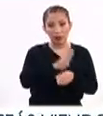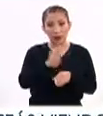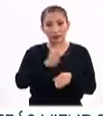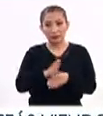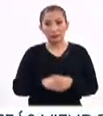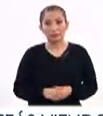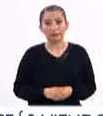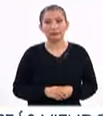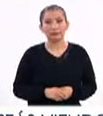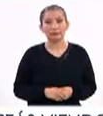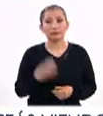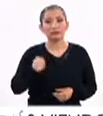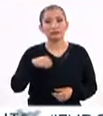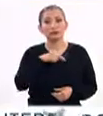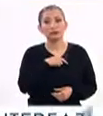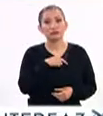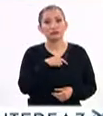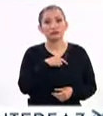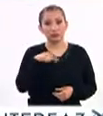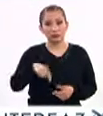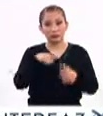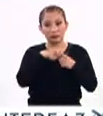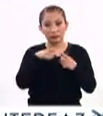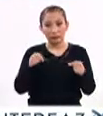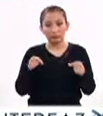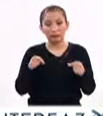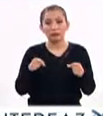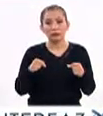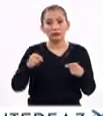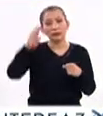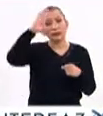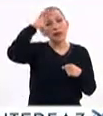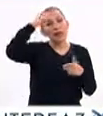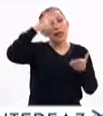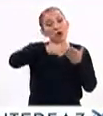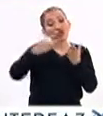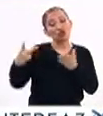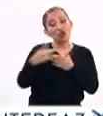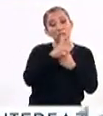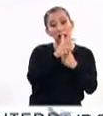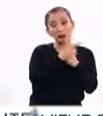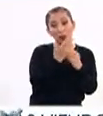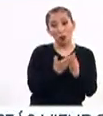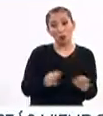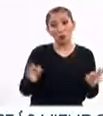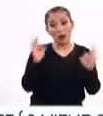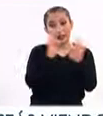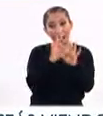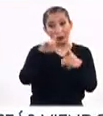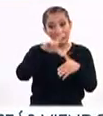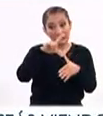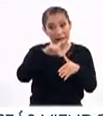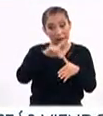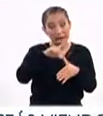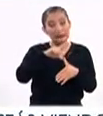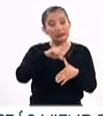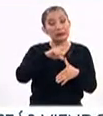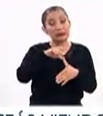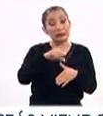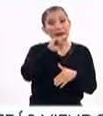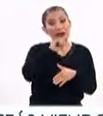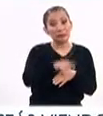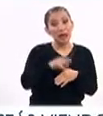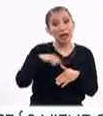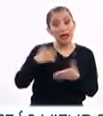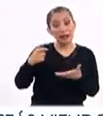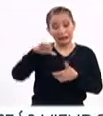Brasil. Y nosotros, Japón, pensamos que los 2 países son muy importantes en Américas. Y además,